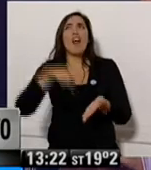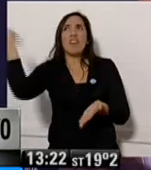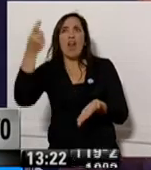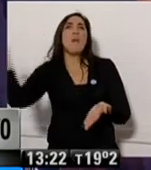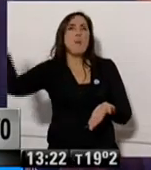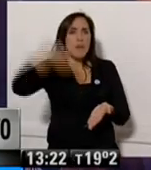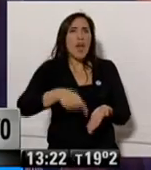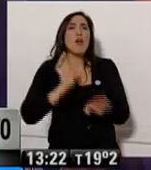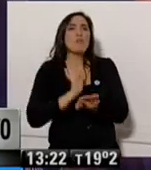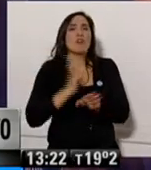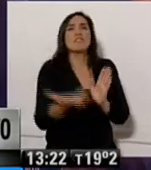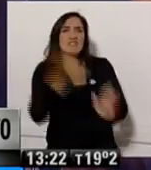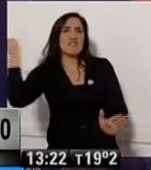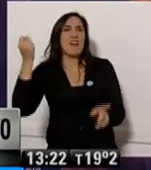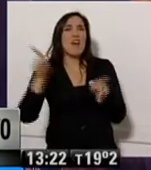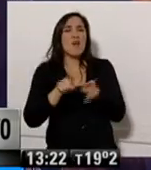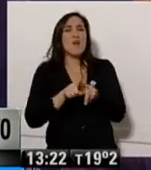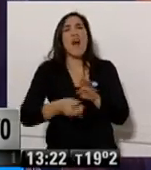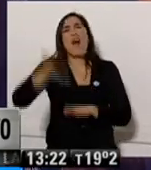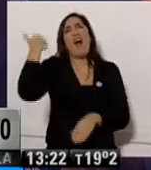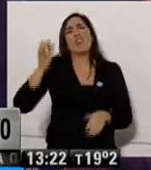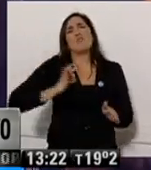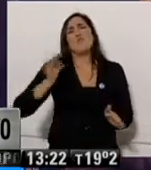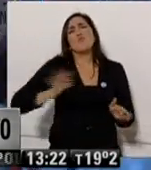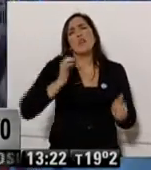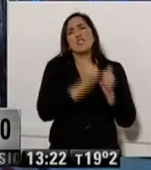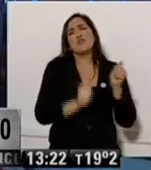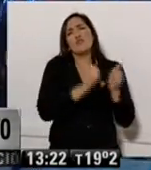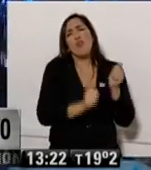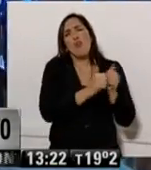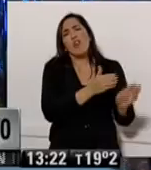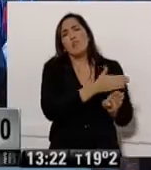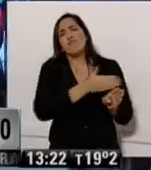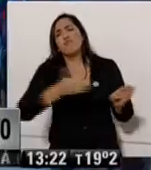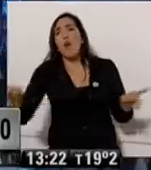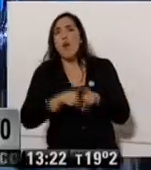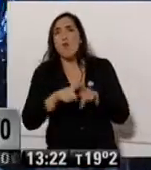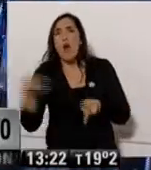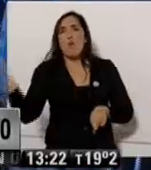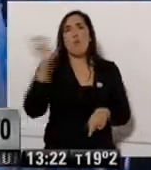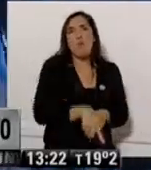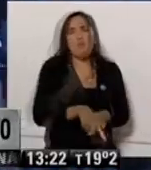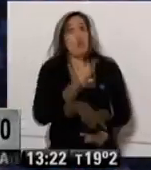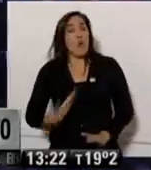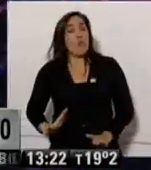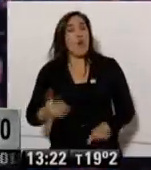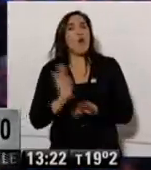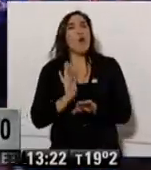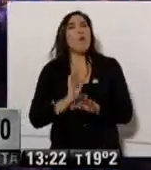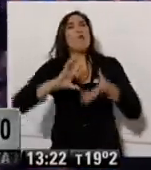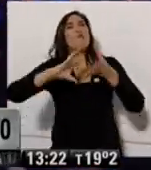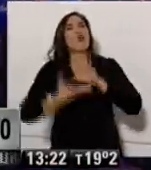todos ustedes como lo han hecho a lo largo de toda la historia. Este no es un